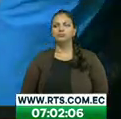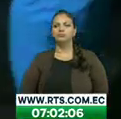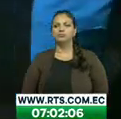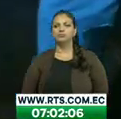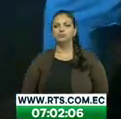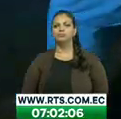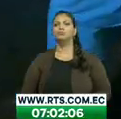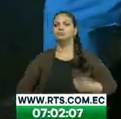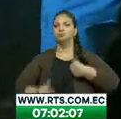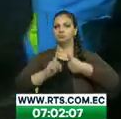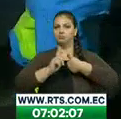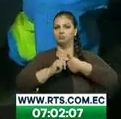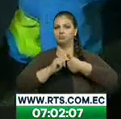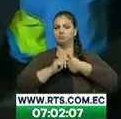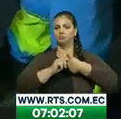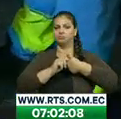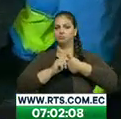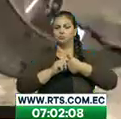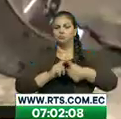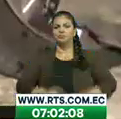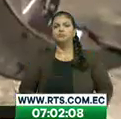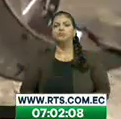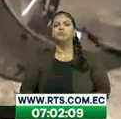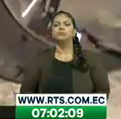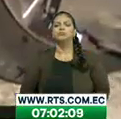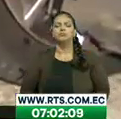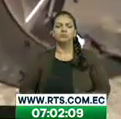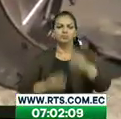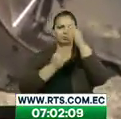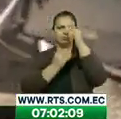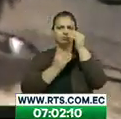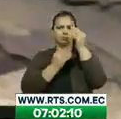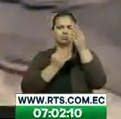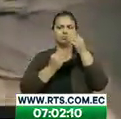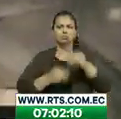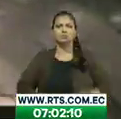Dos personas quedaron heridas tras la colisión de dos autos.